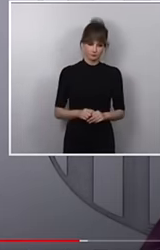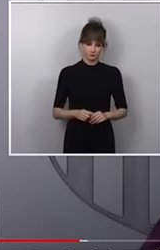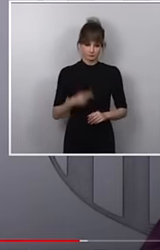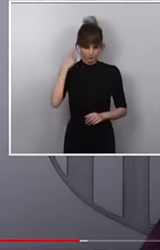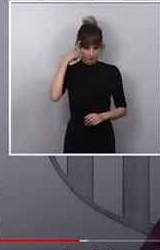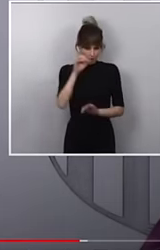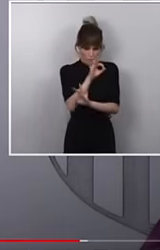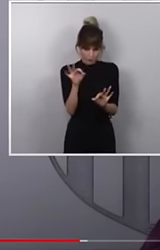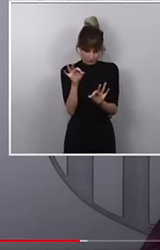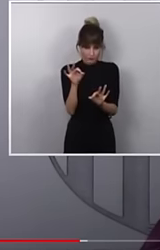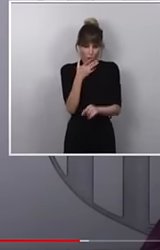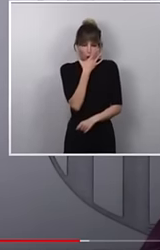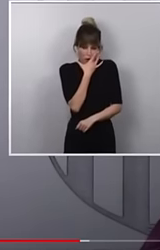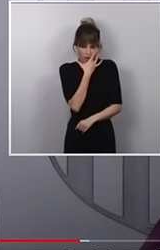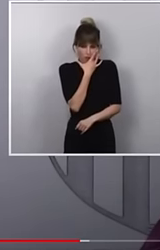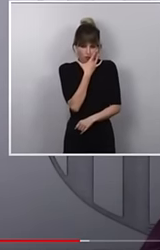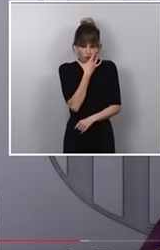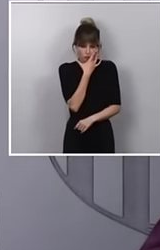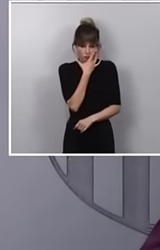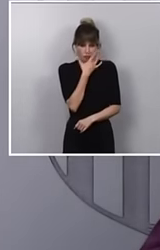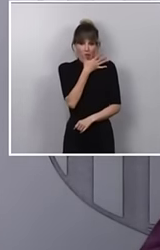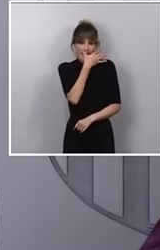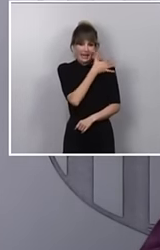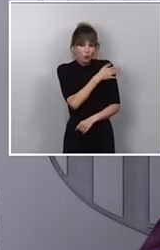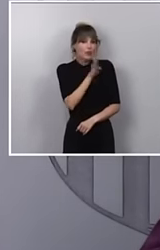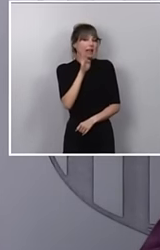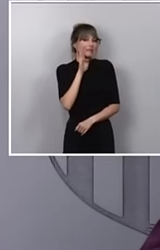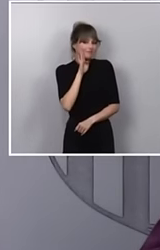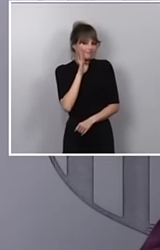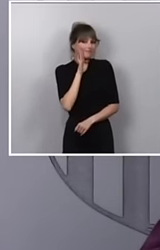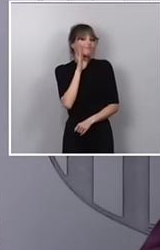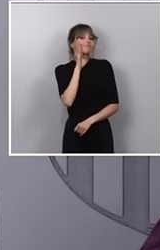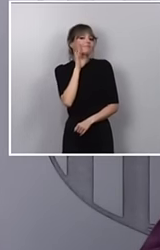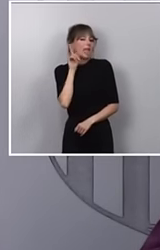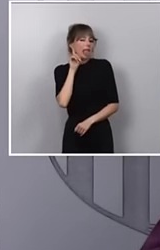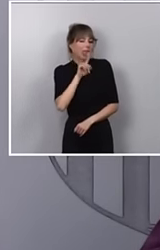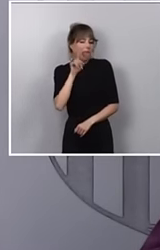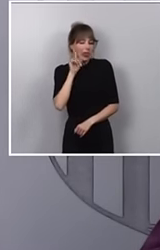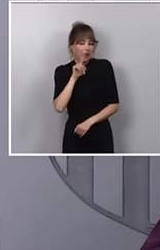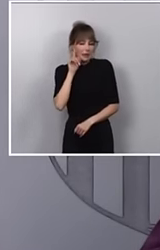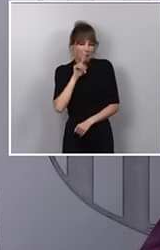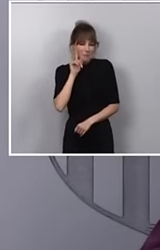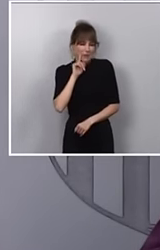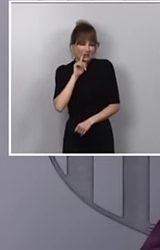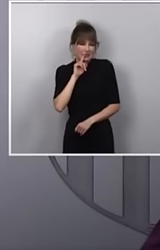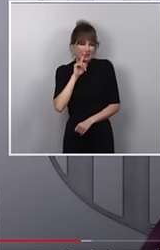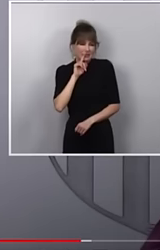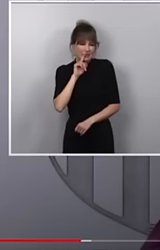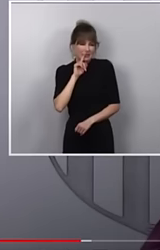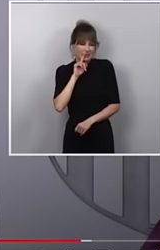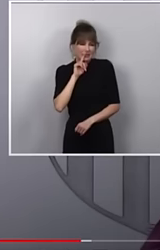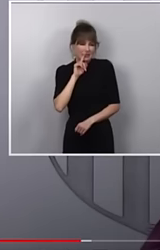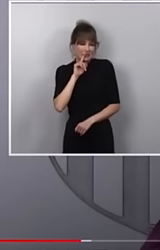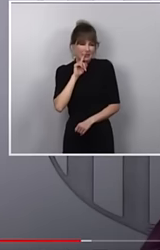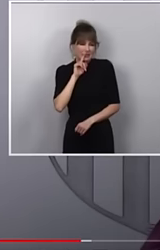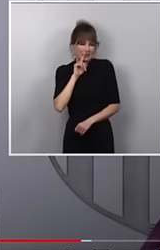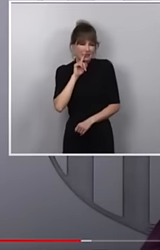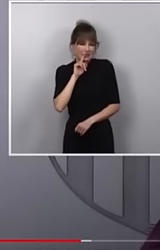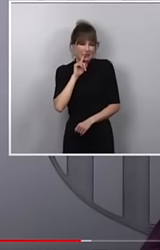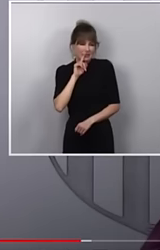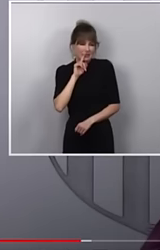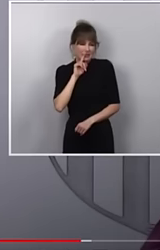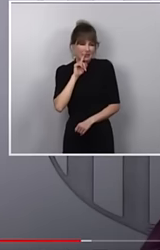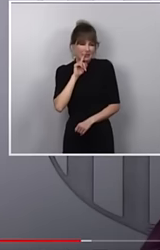perfectamente conscientes y conocemos que esta denuncia está basada en bulos y en mentiras de tabloides digitales.